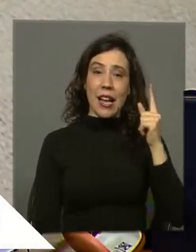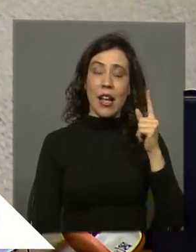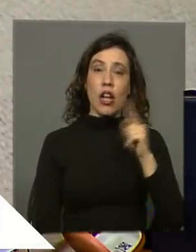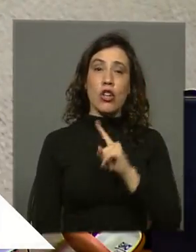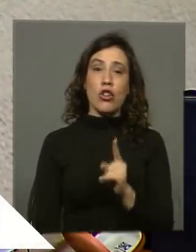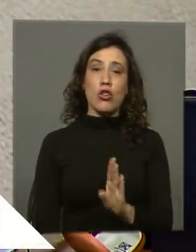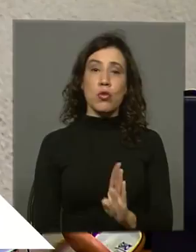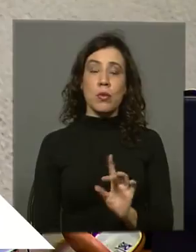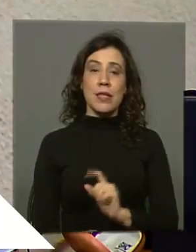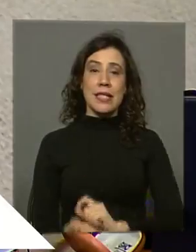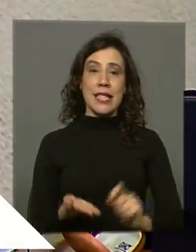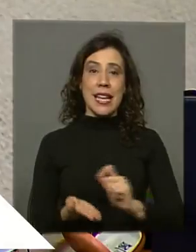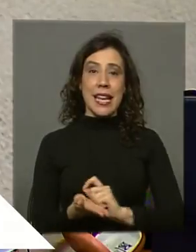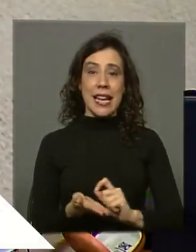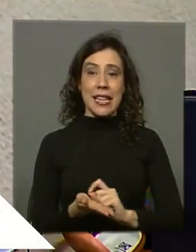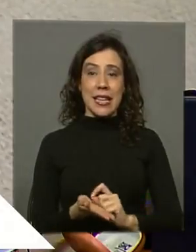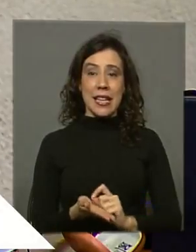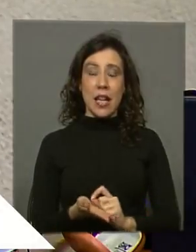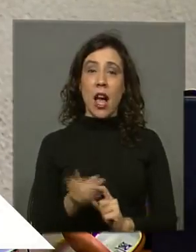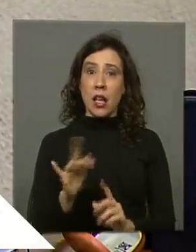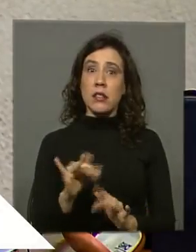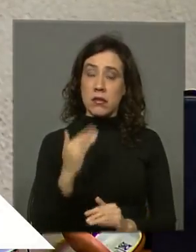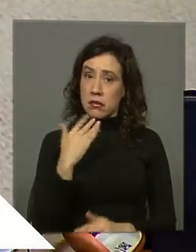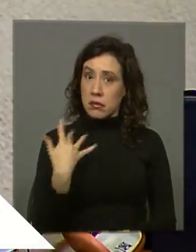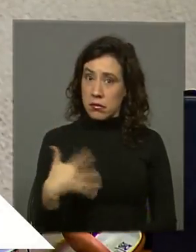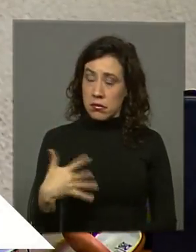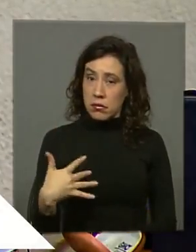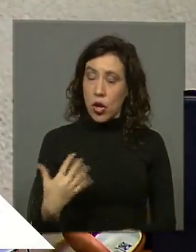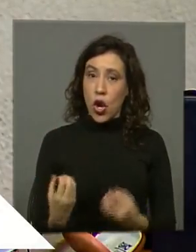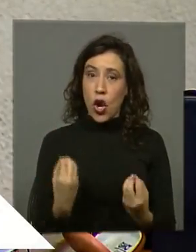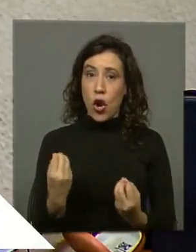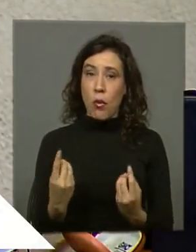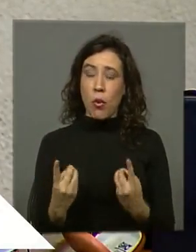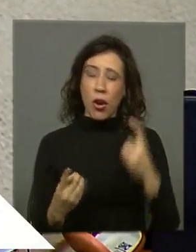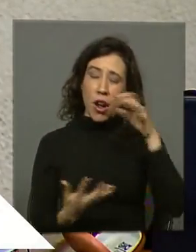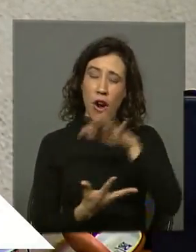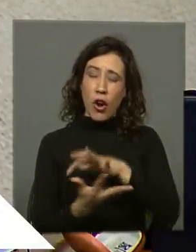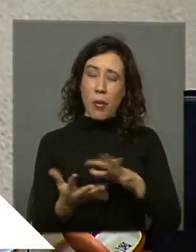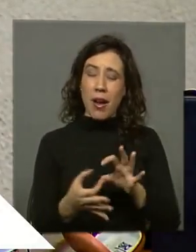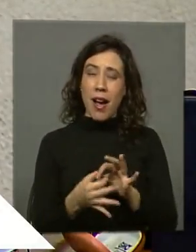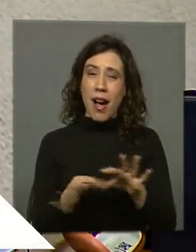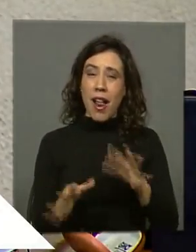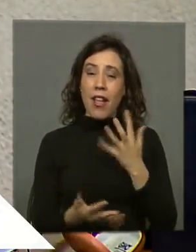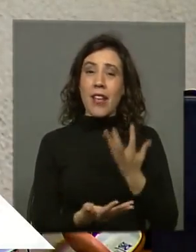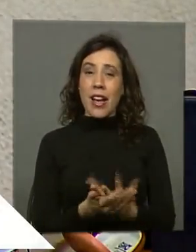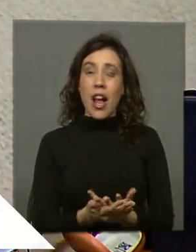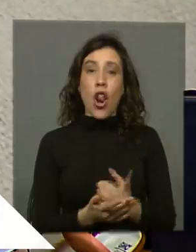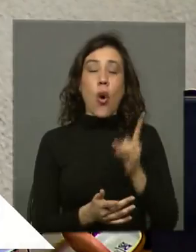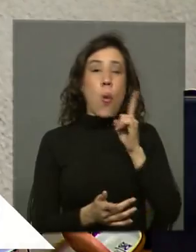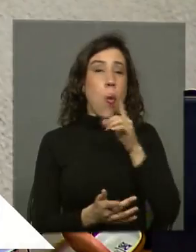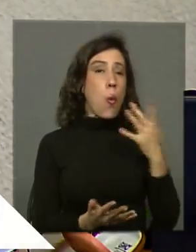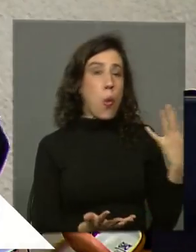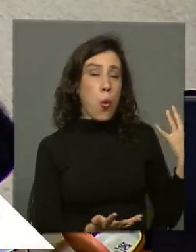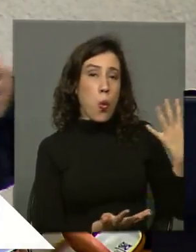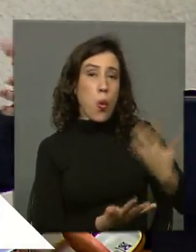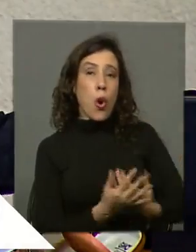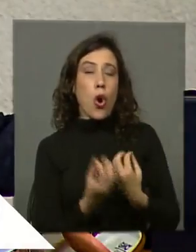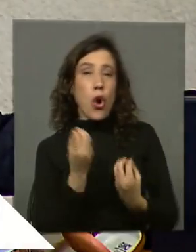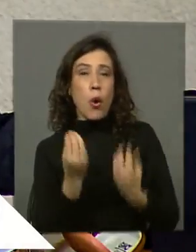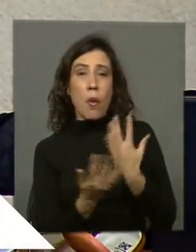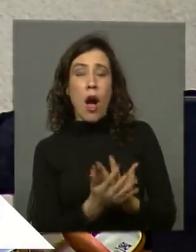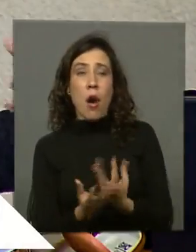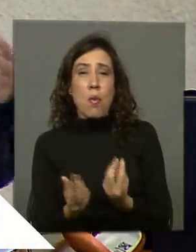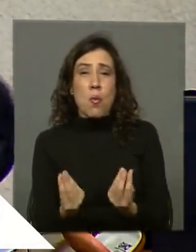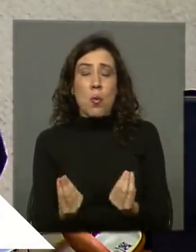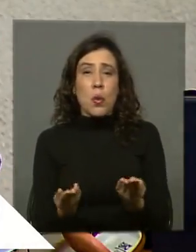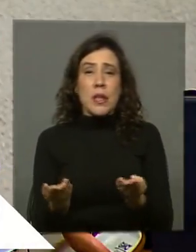subsecretaría esto no es menor presidente como una de las complicaciones más graves que hemos tenido en este último tiempo es cómo tenemos muchos